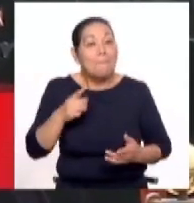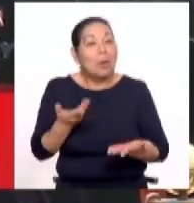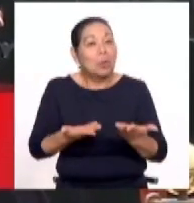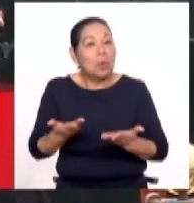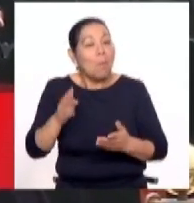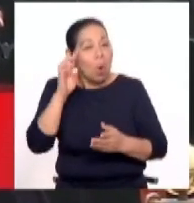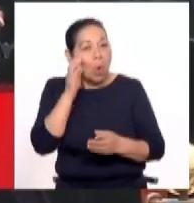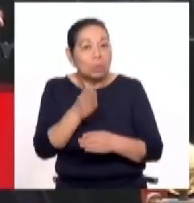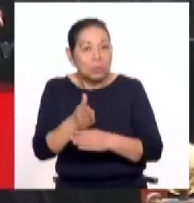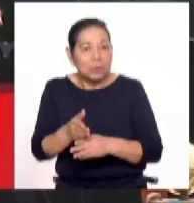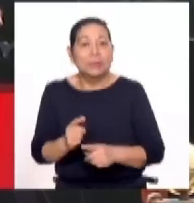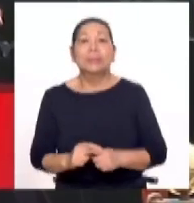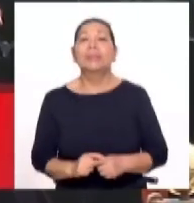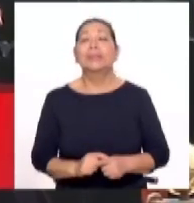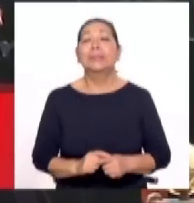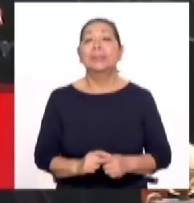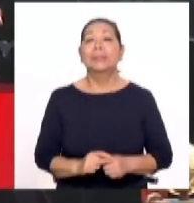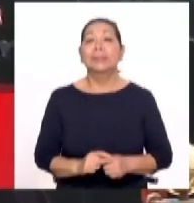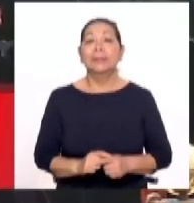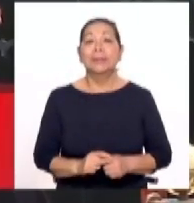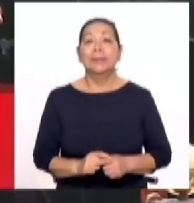servicios policiales.